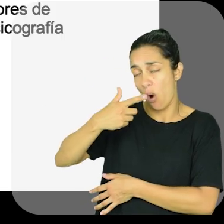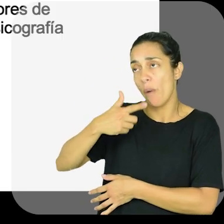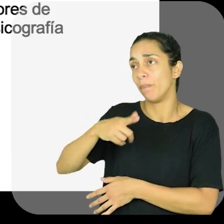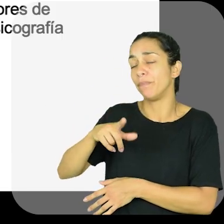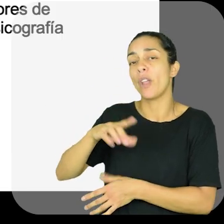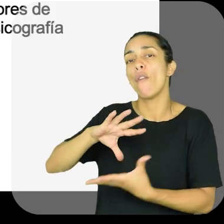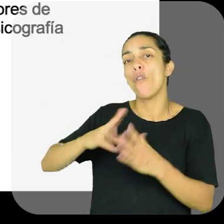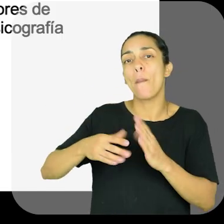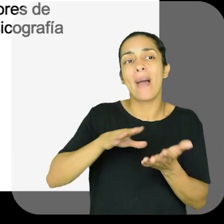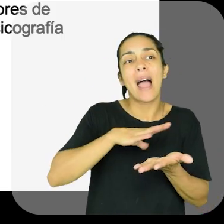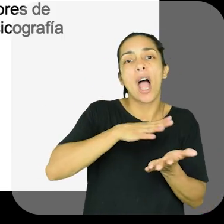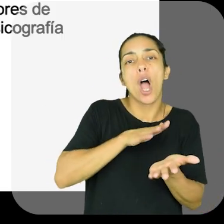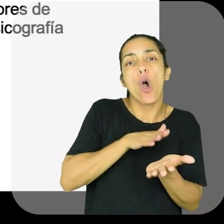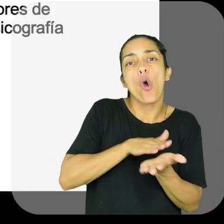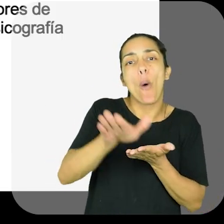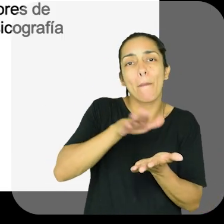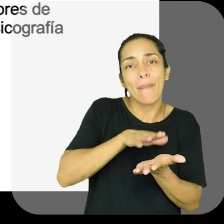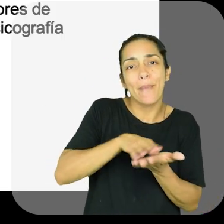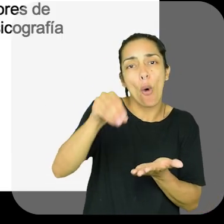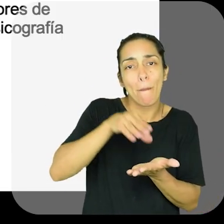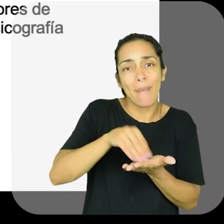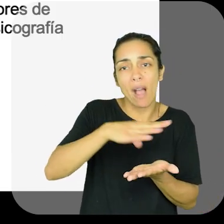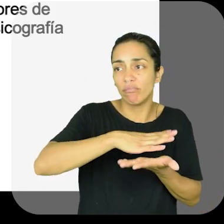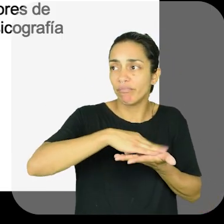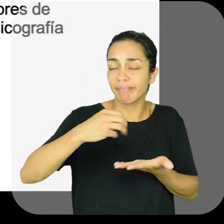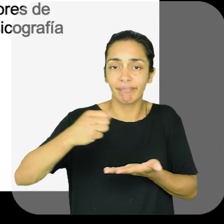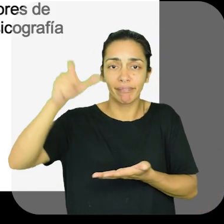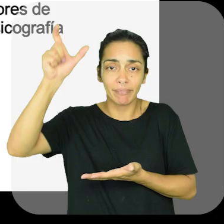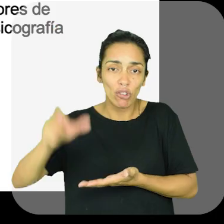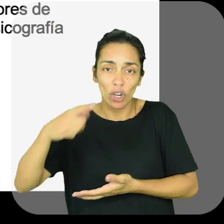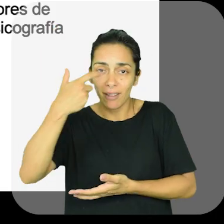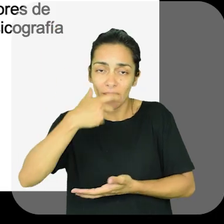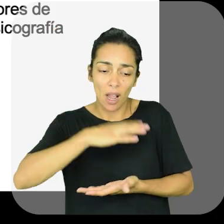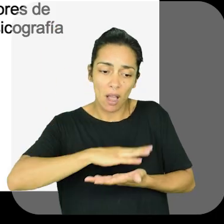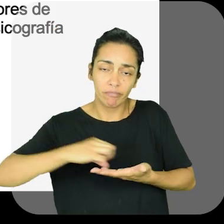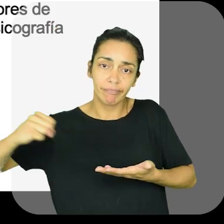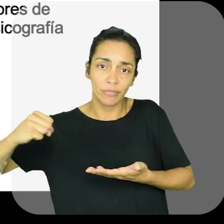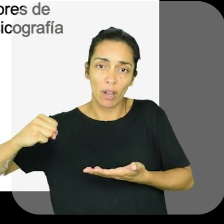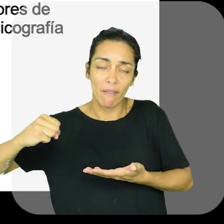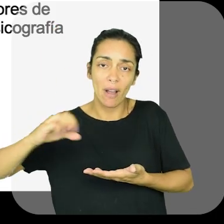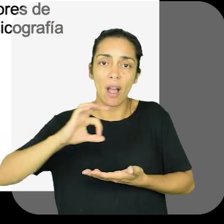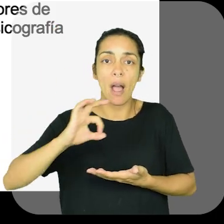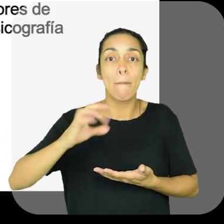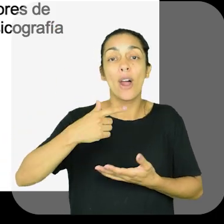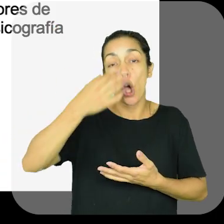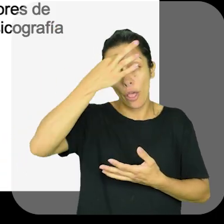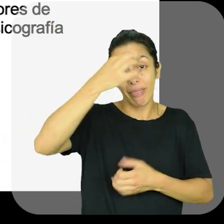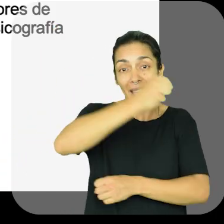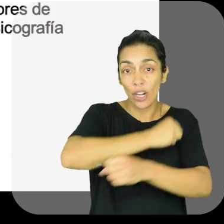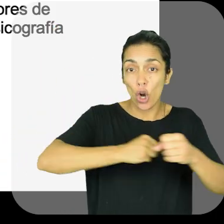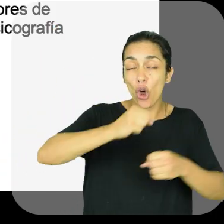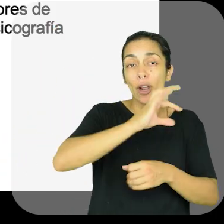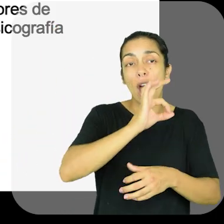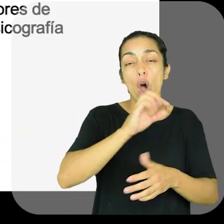le saco una copia y el músico ciego se queda con ella. Entonces, la tecnología o la tiflotecnología nos